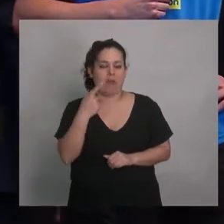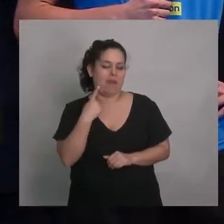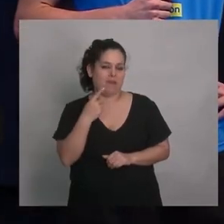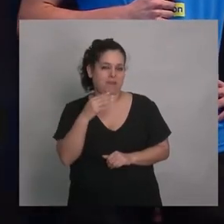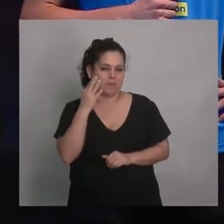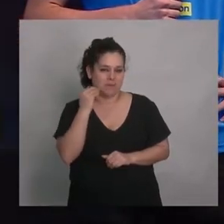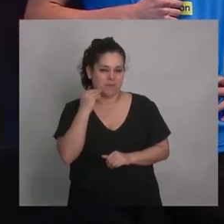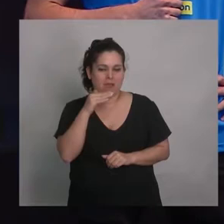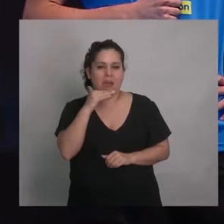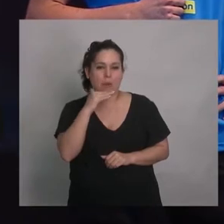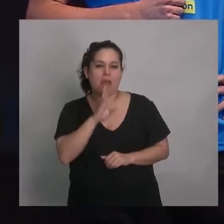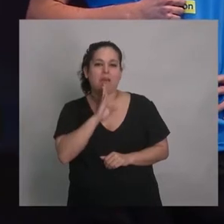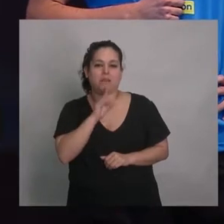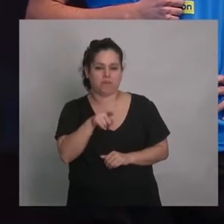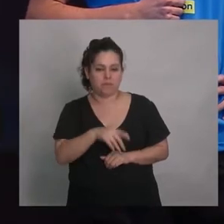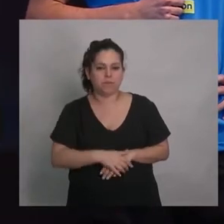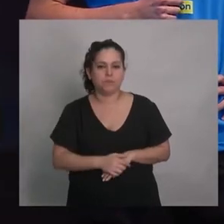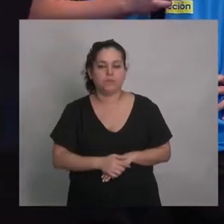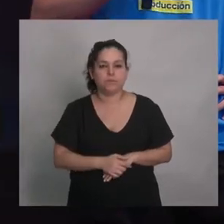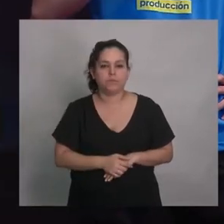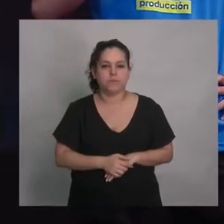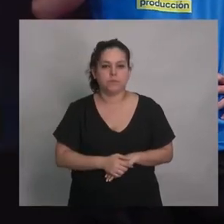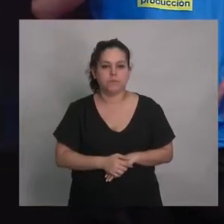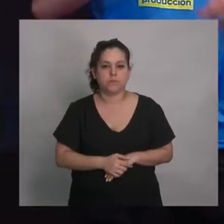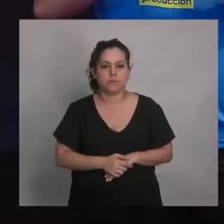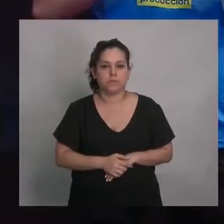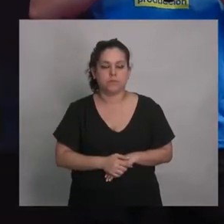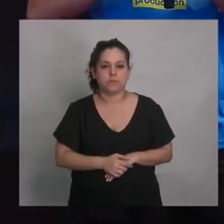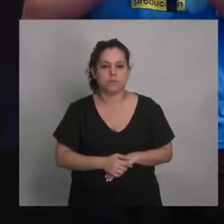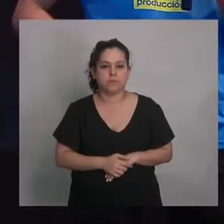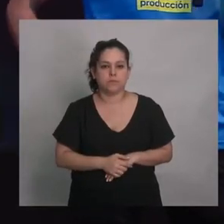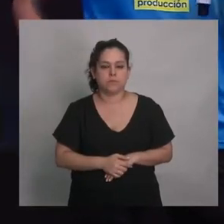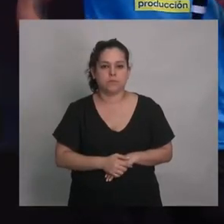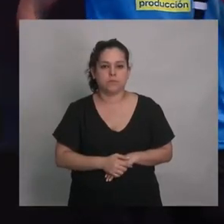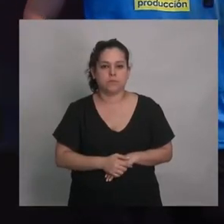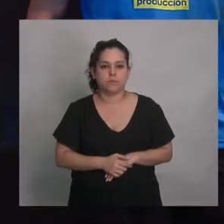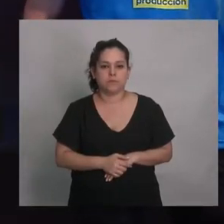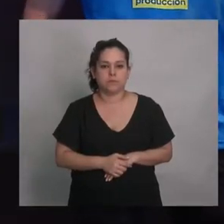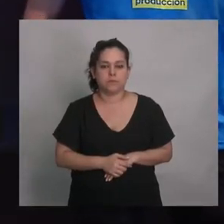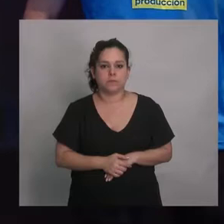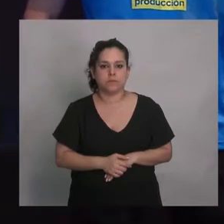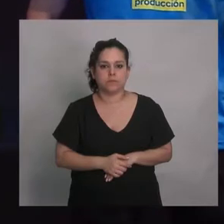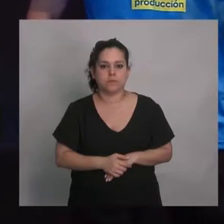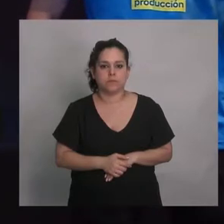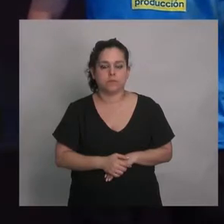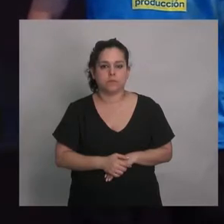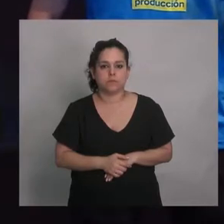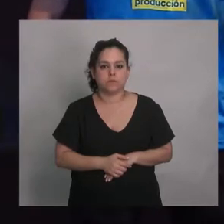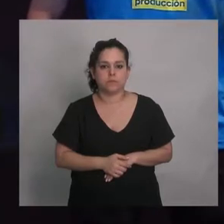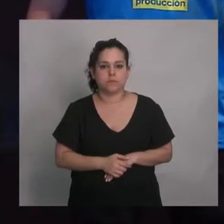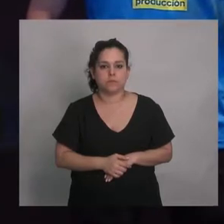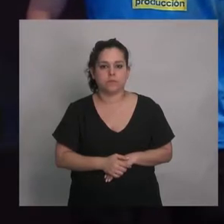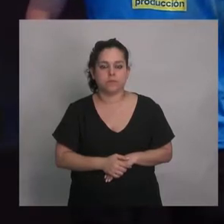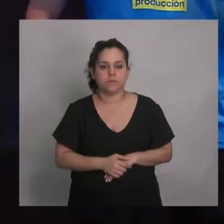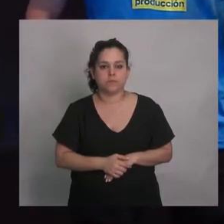de nepal con estos votos heaven long la frustración del probarme que es primero de